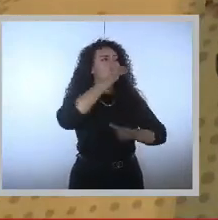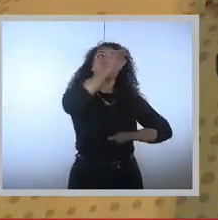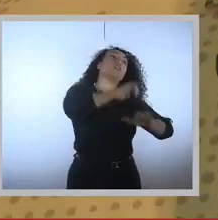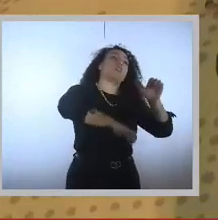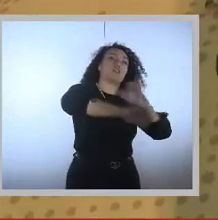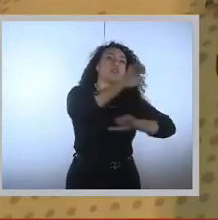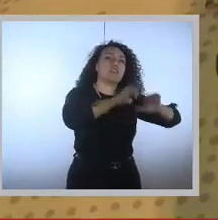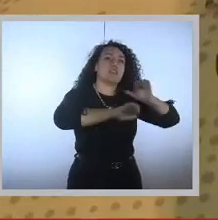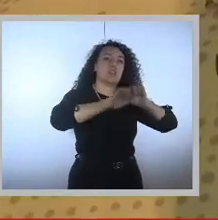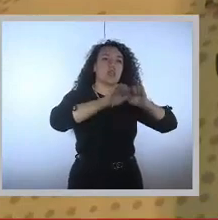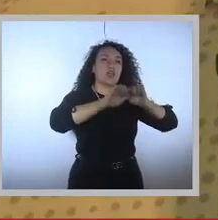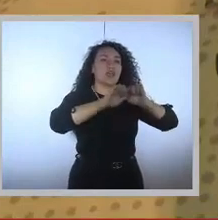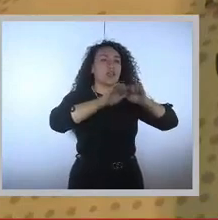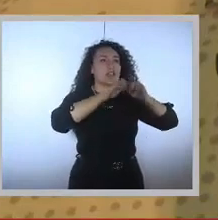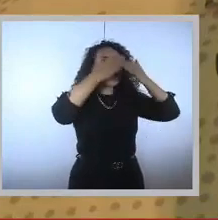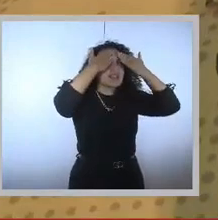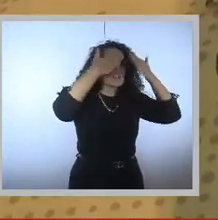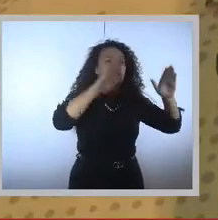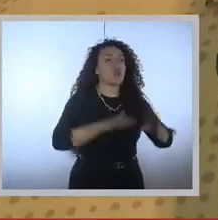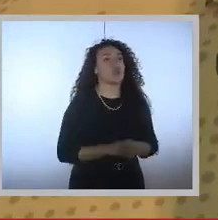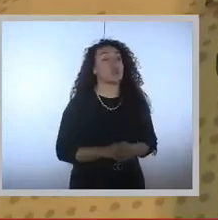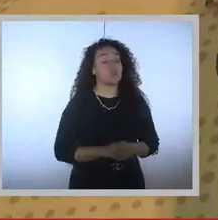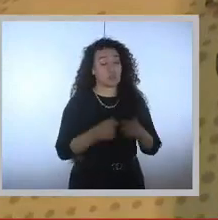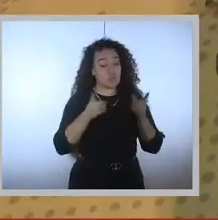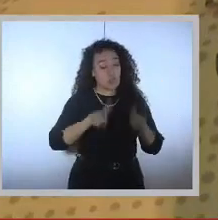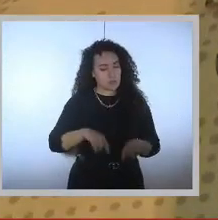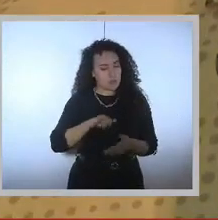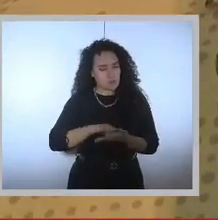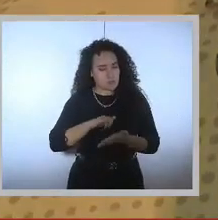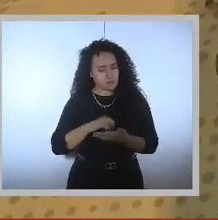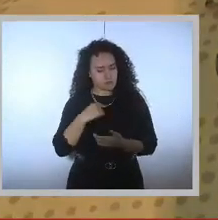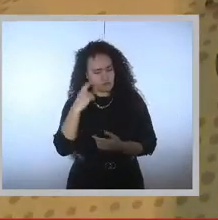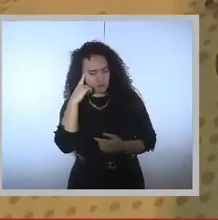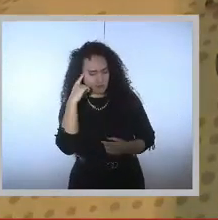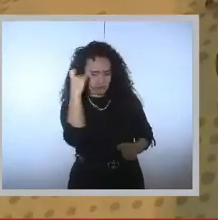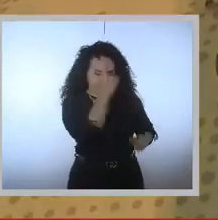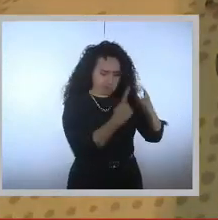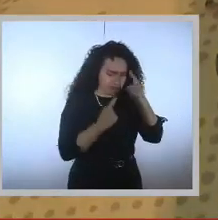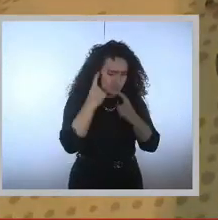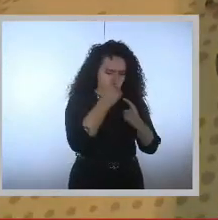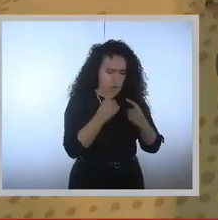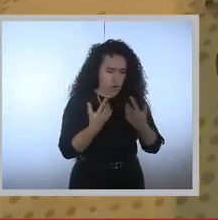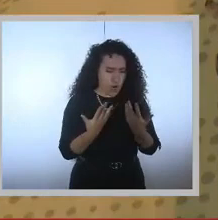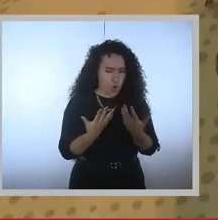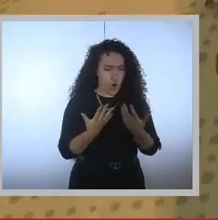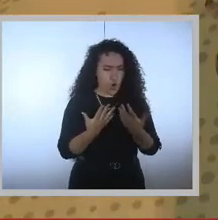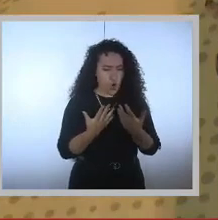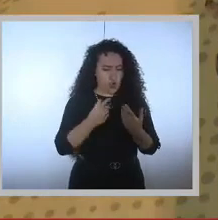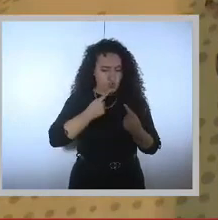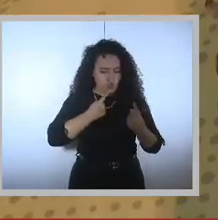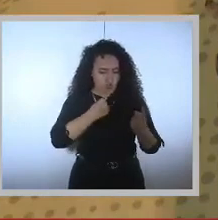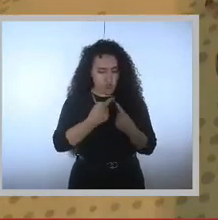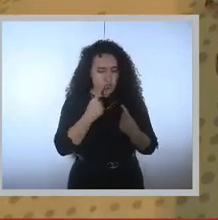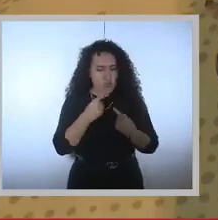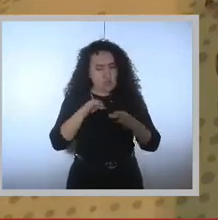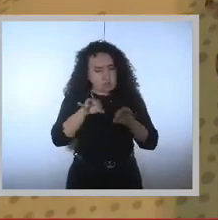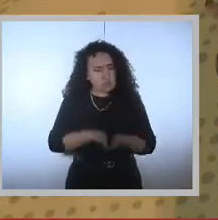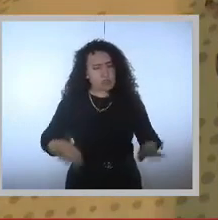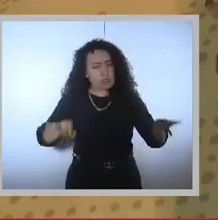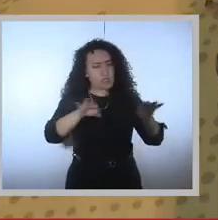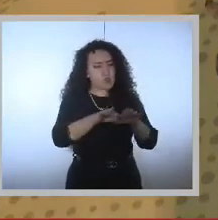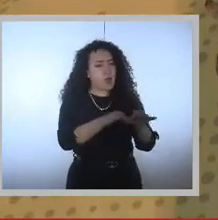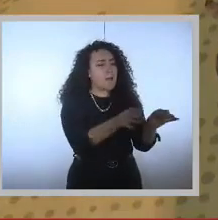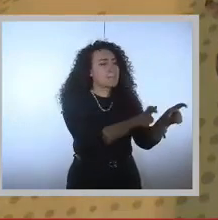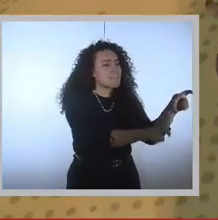democracia, pero de pensar también esta reconstrucción y este diálogo desde el pueblo, desde el campo